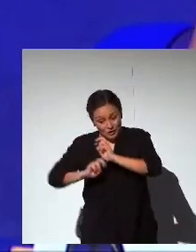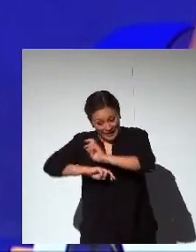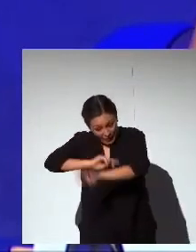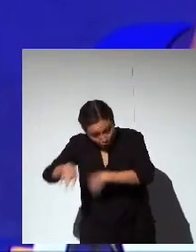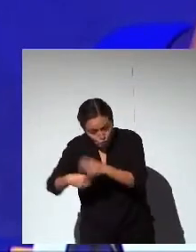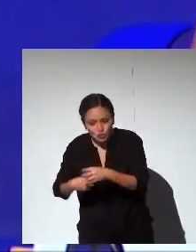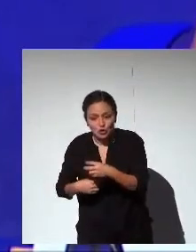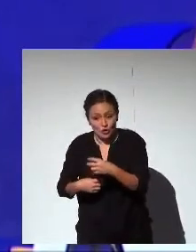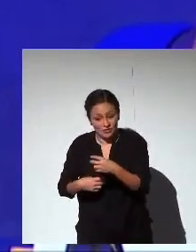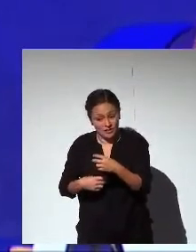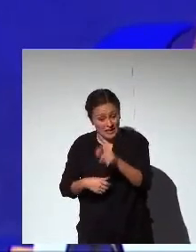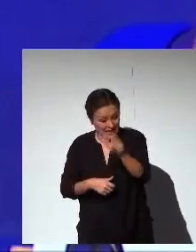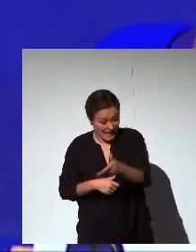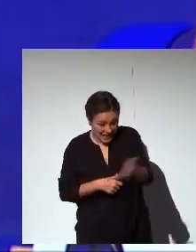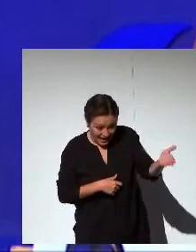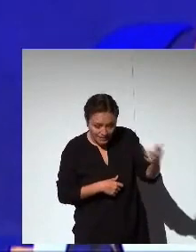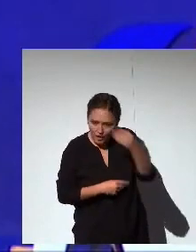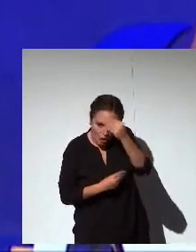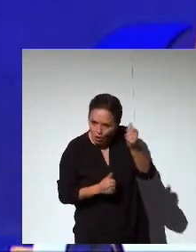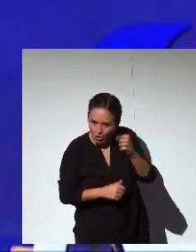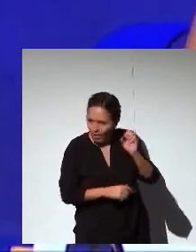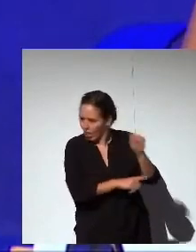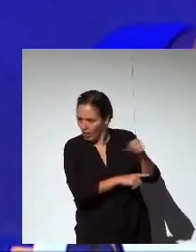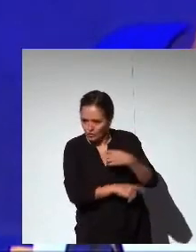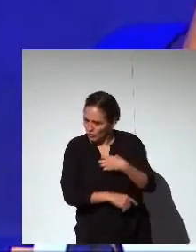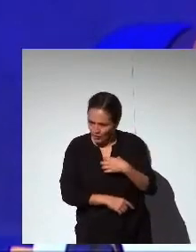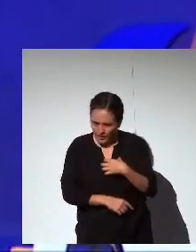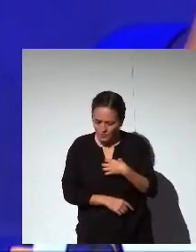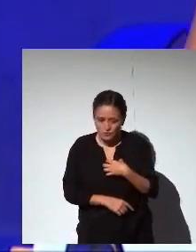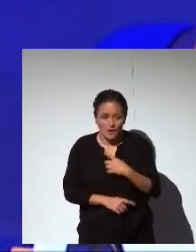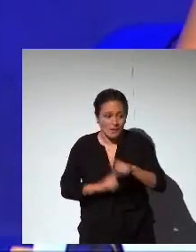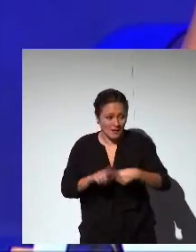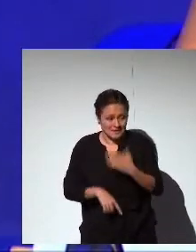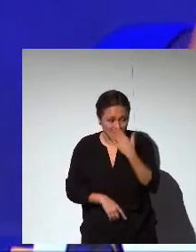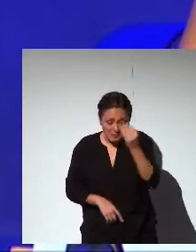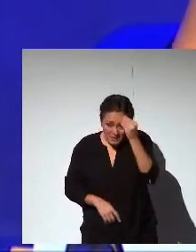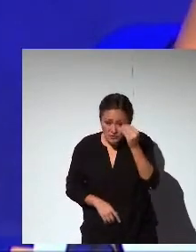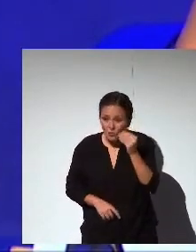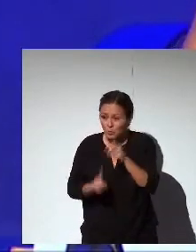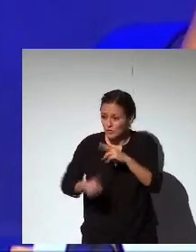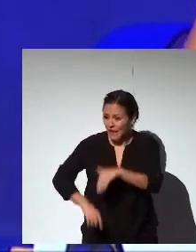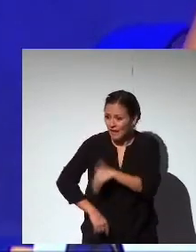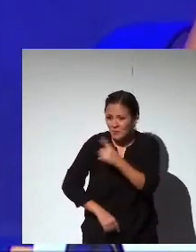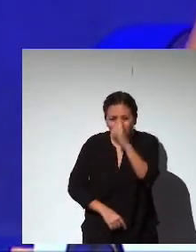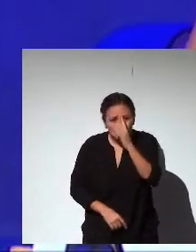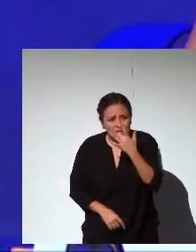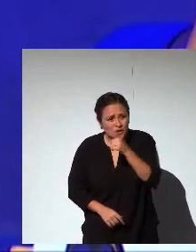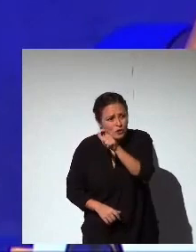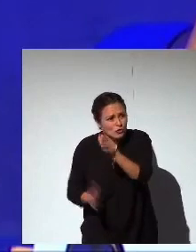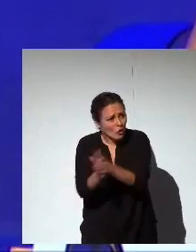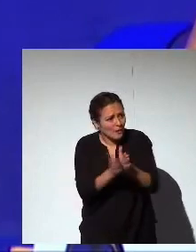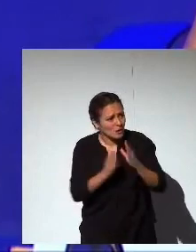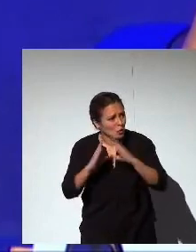el tejido social. Y sinceramente creo que la parte académica, no sé si están aquí los compañeros de las universidades,